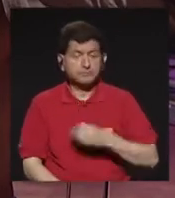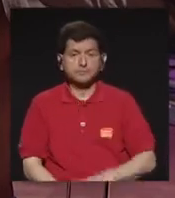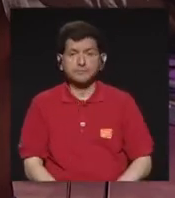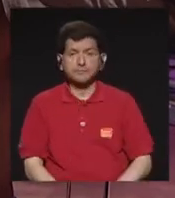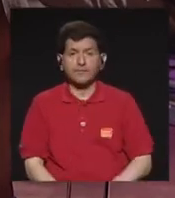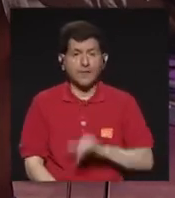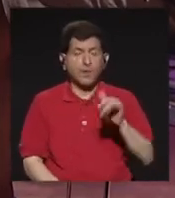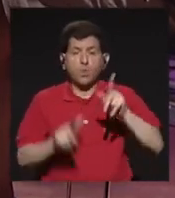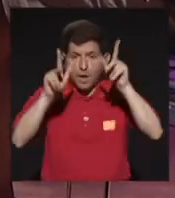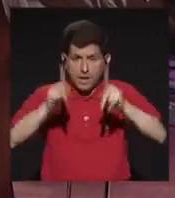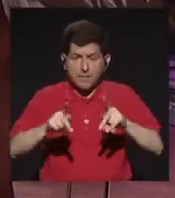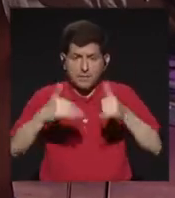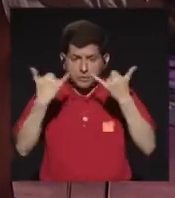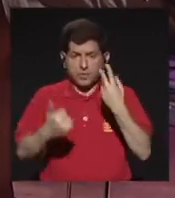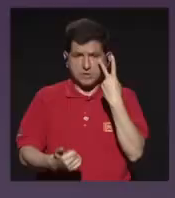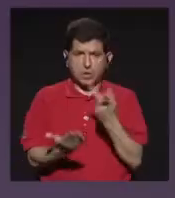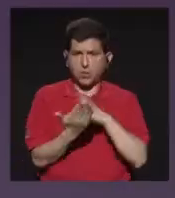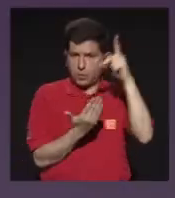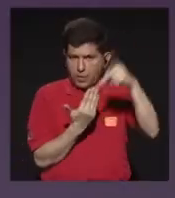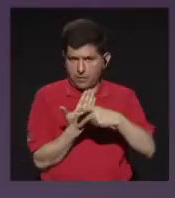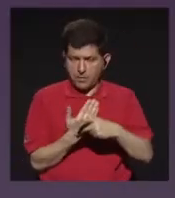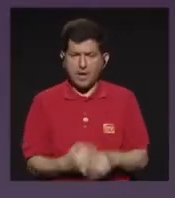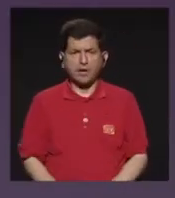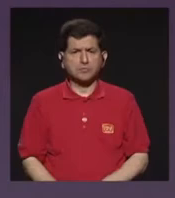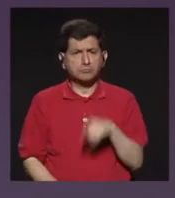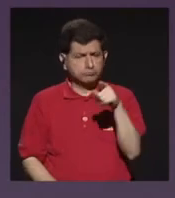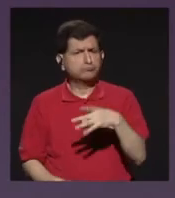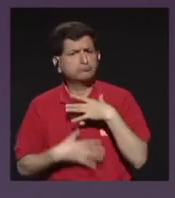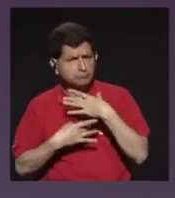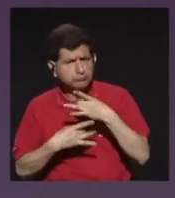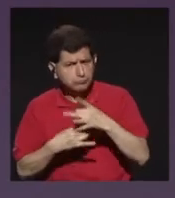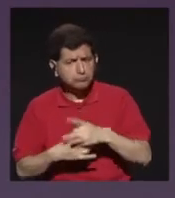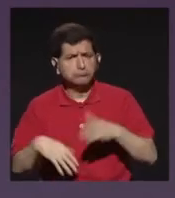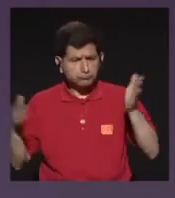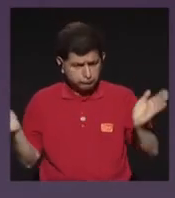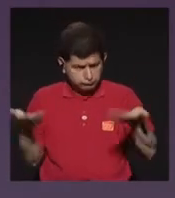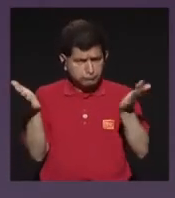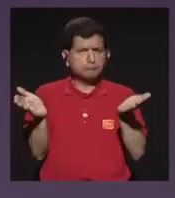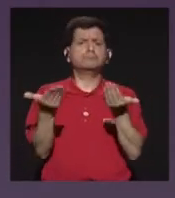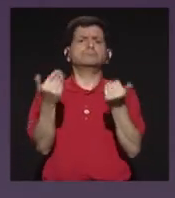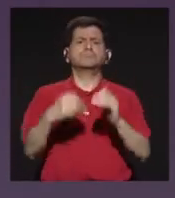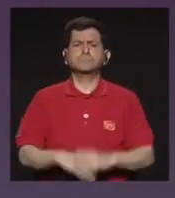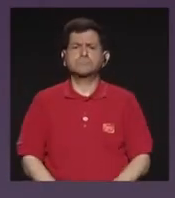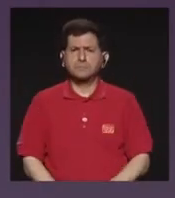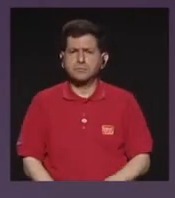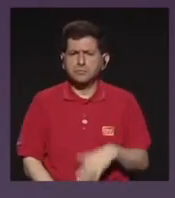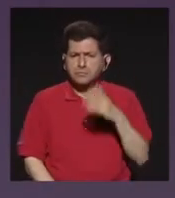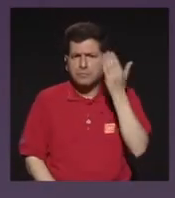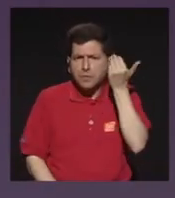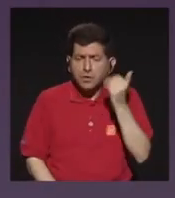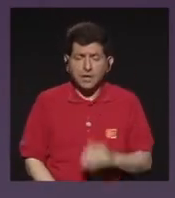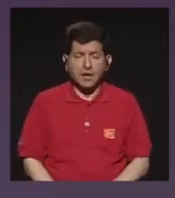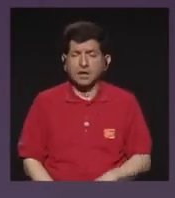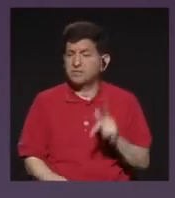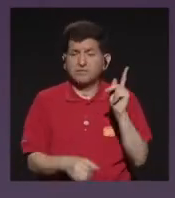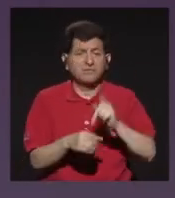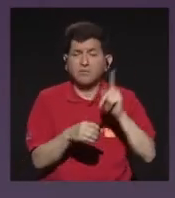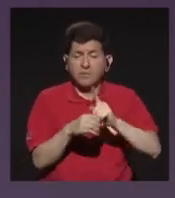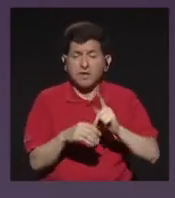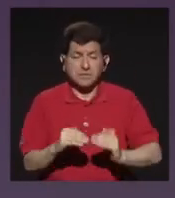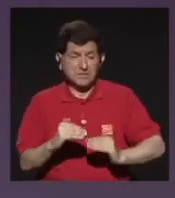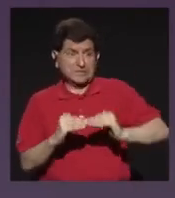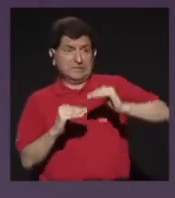a las personas que están viéndonos, entusiasmarlas, motivarlas para que el abstencionismo, que es muy